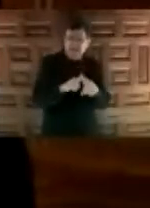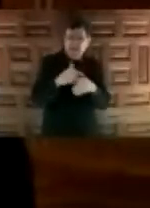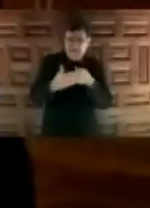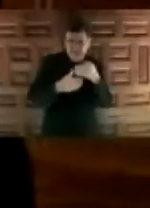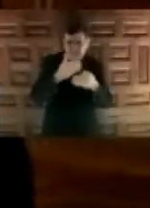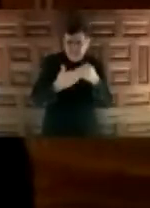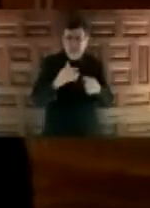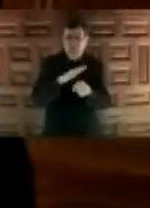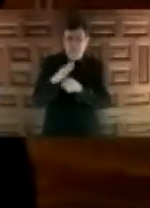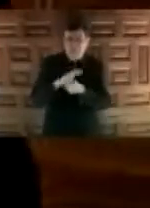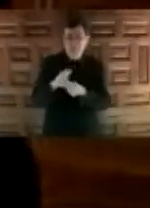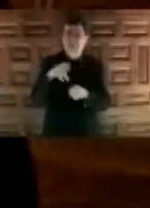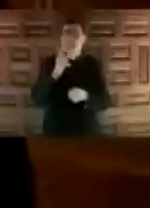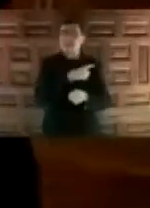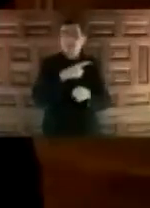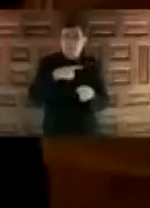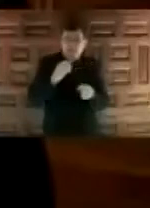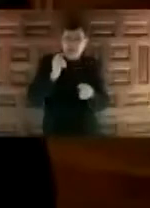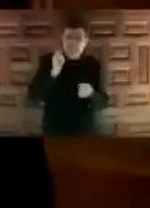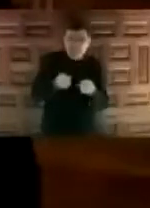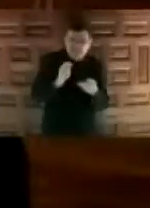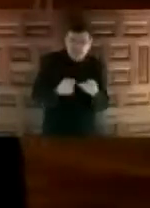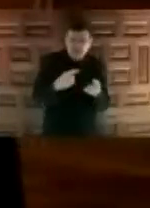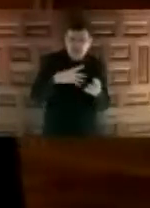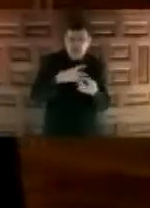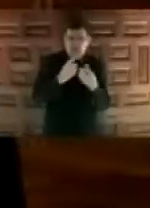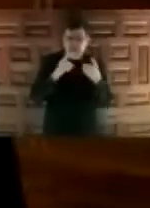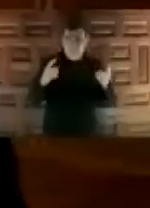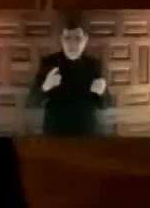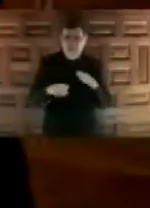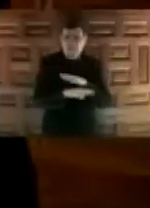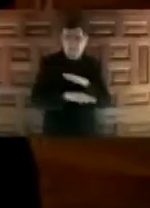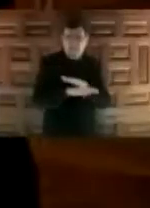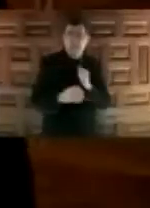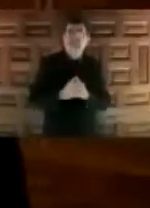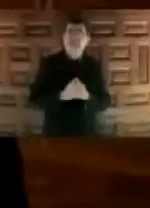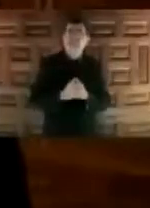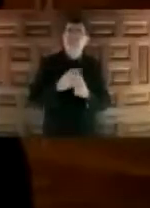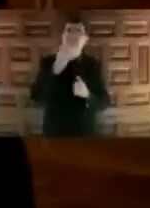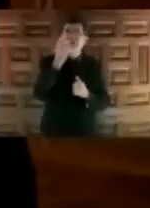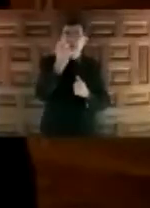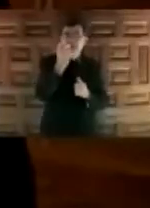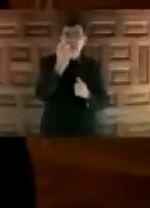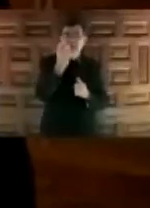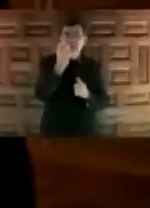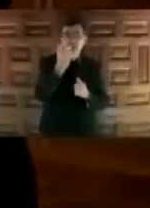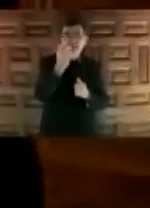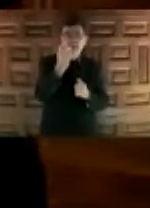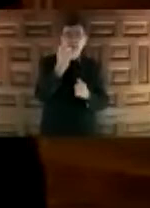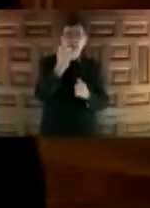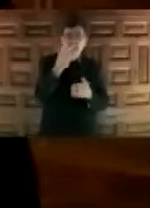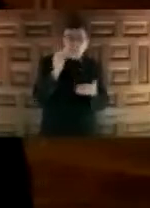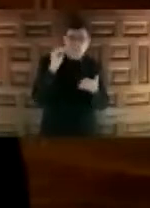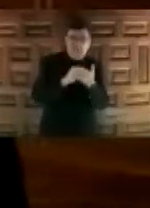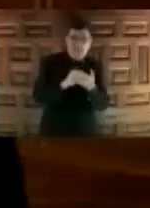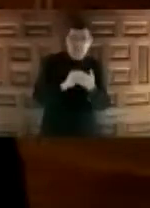desarrollo sostenible, pero sí tenemos que resignificar qué entendemos por desarrollo sostenible y el